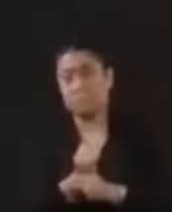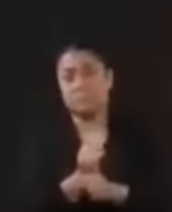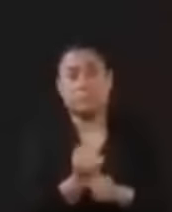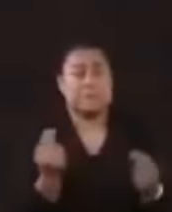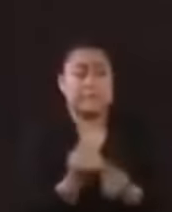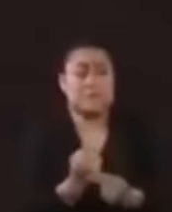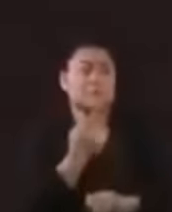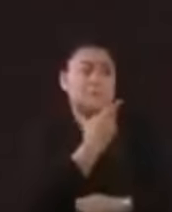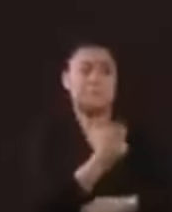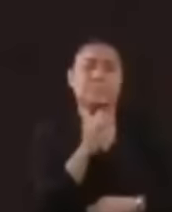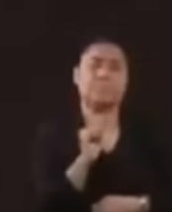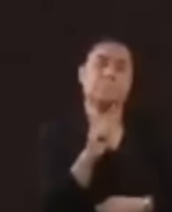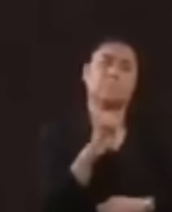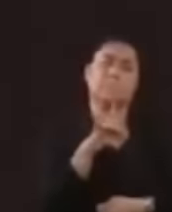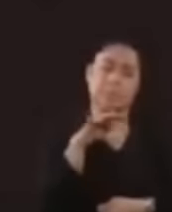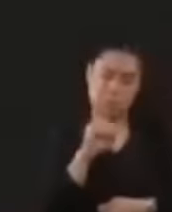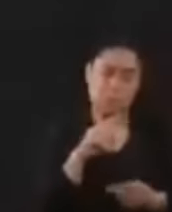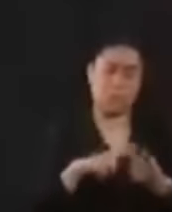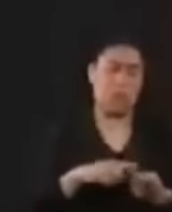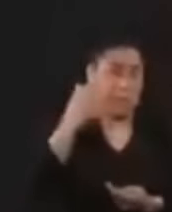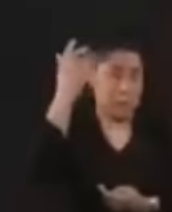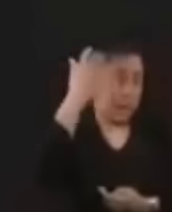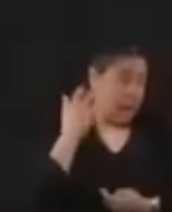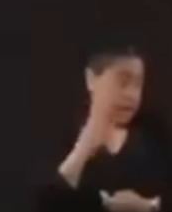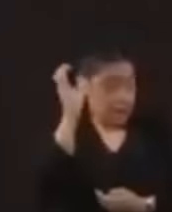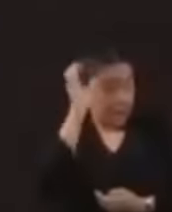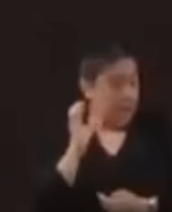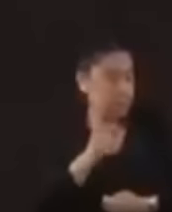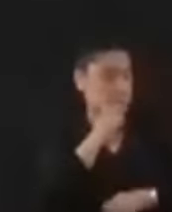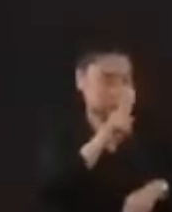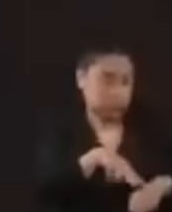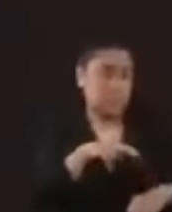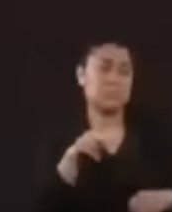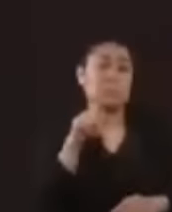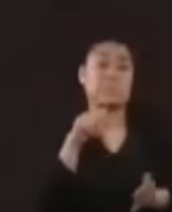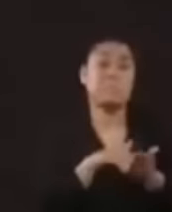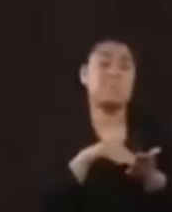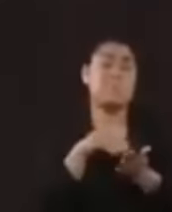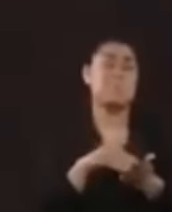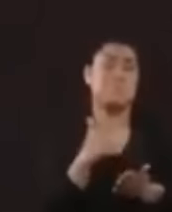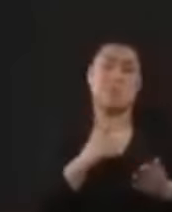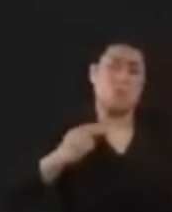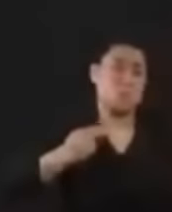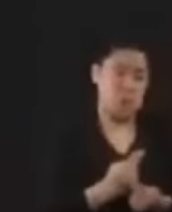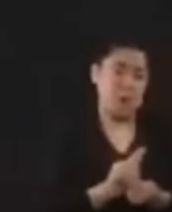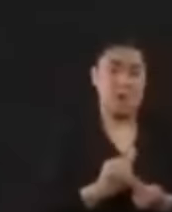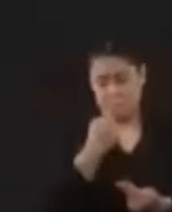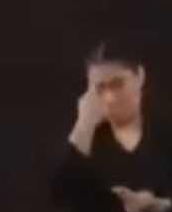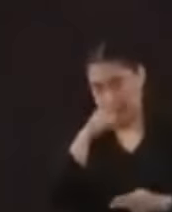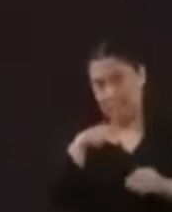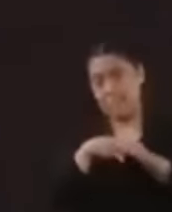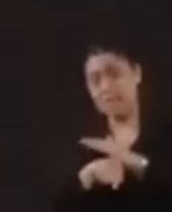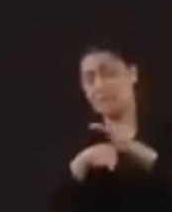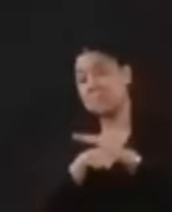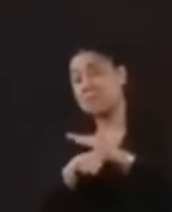por Alejandro Encinas y Clara Brugada, 70,000 millones de pesos urgentes para poder usar el metro sin poner